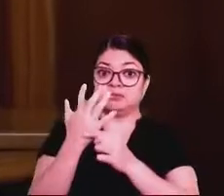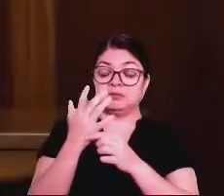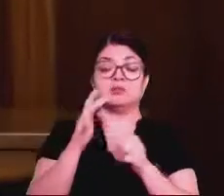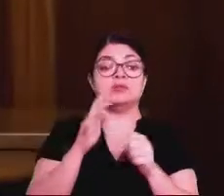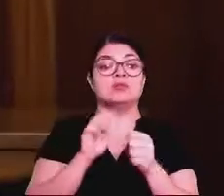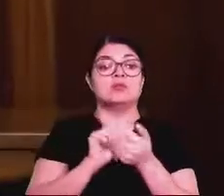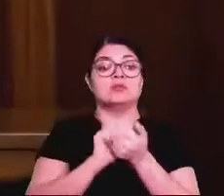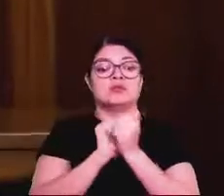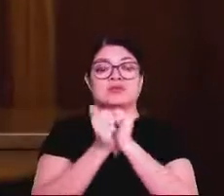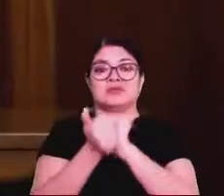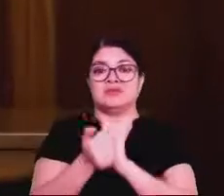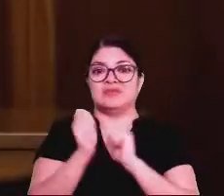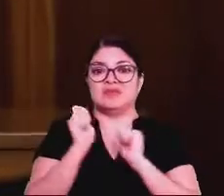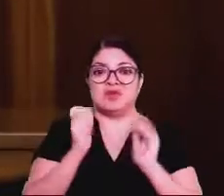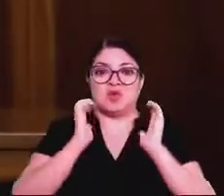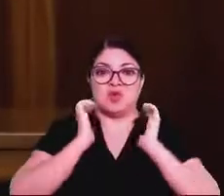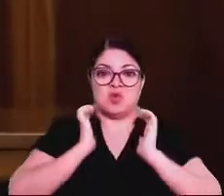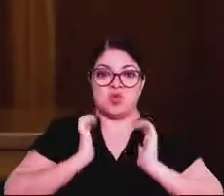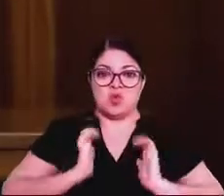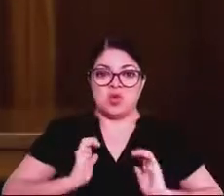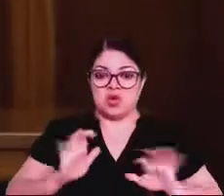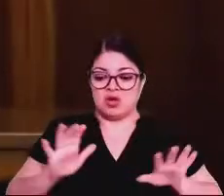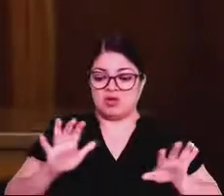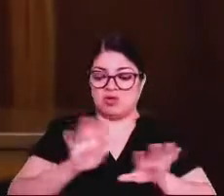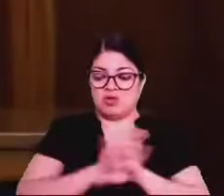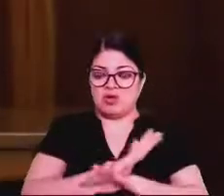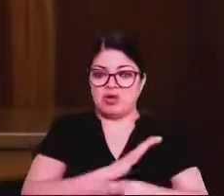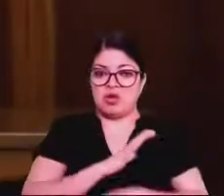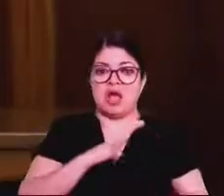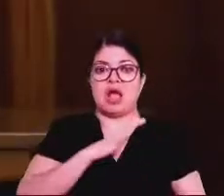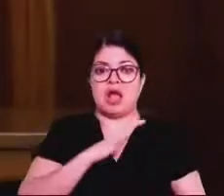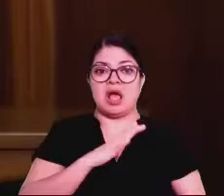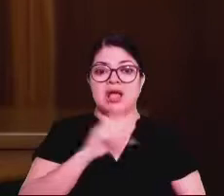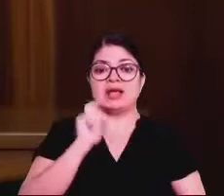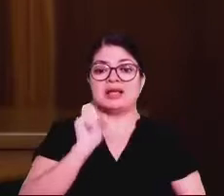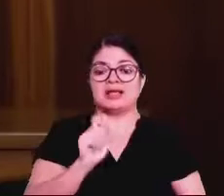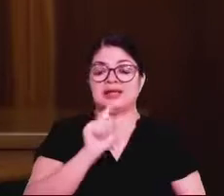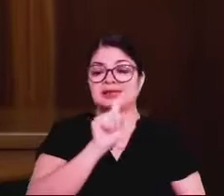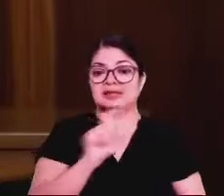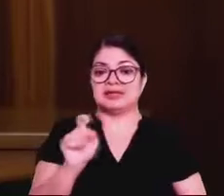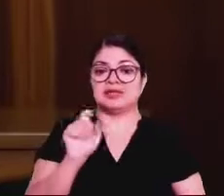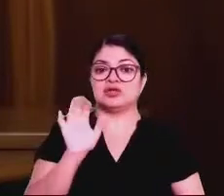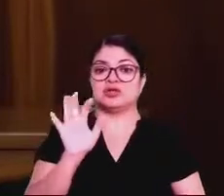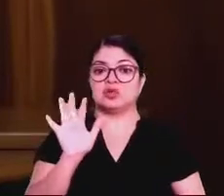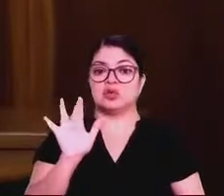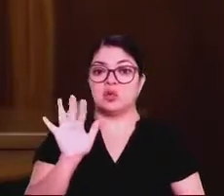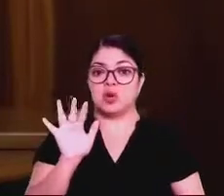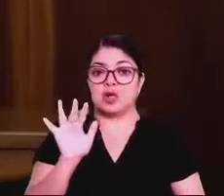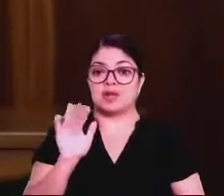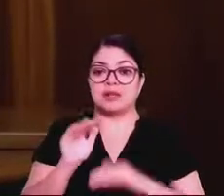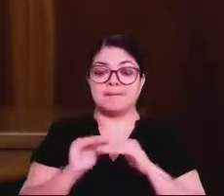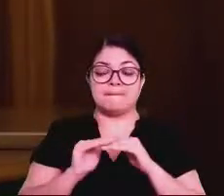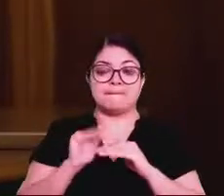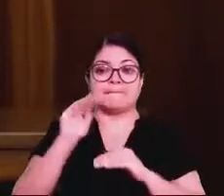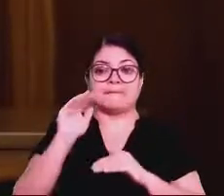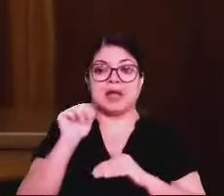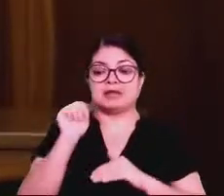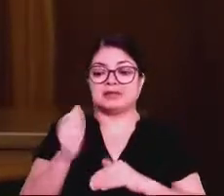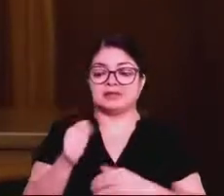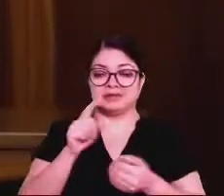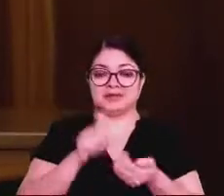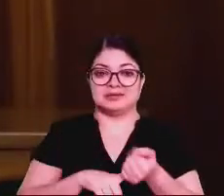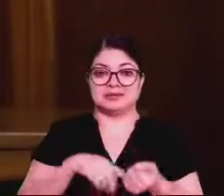trastornos musculoesqueléticos comprenden más de 150 que afectan el